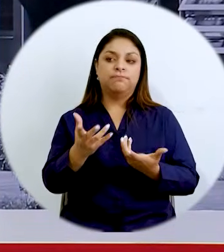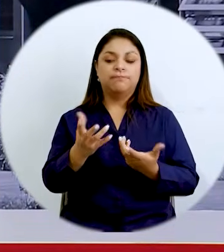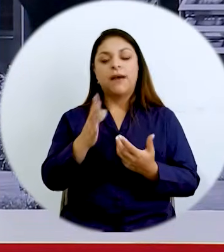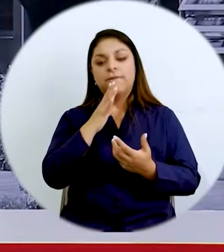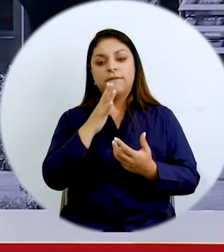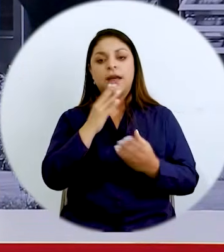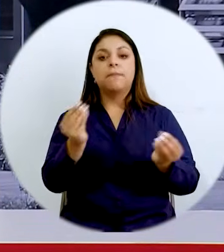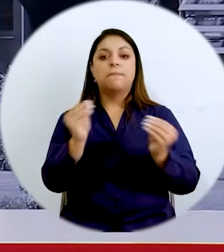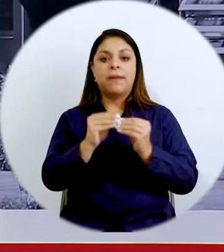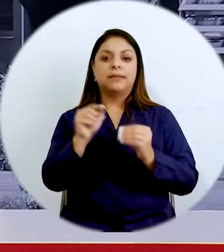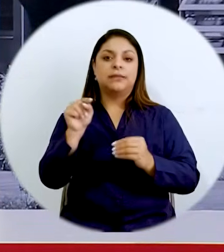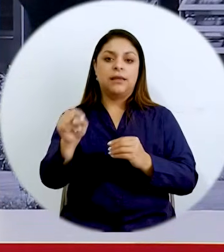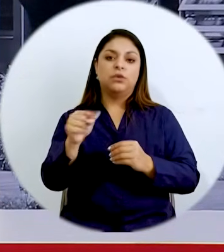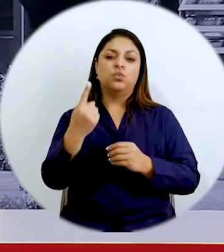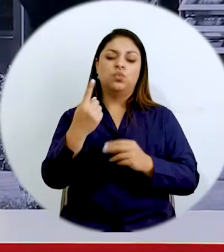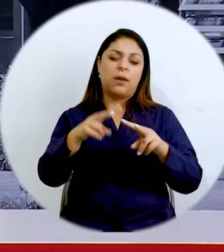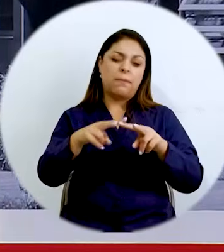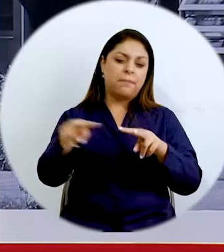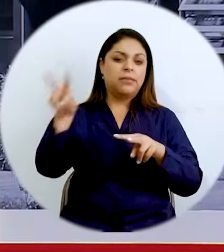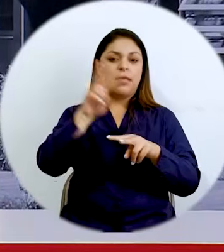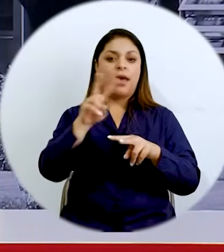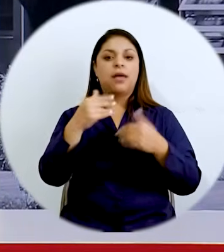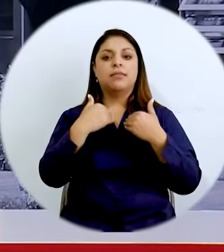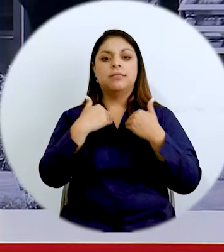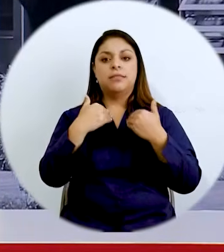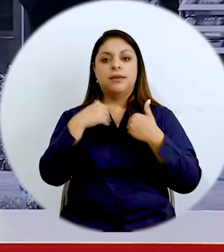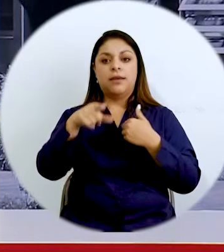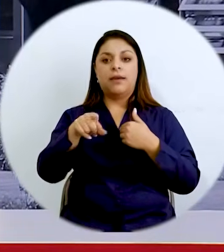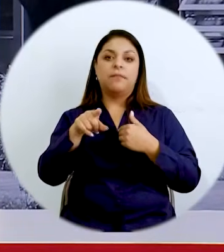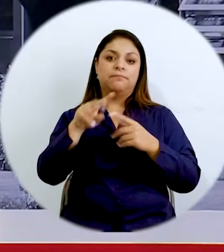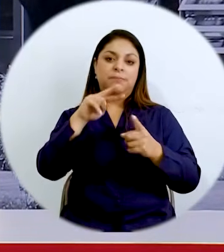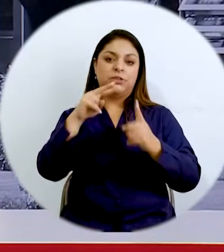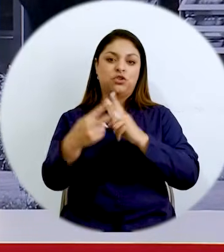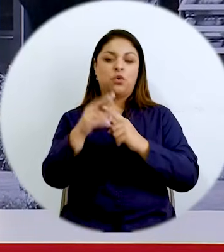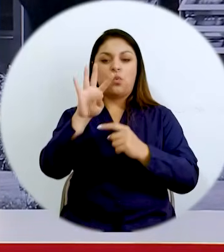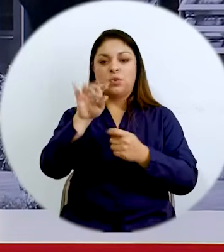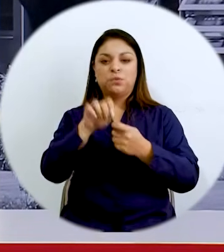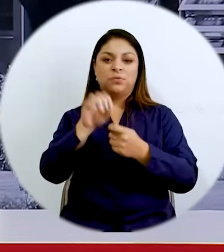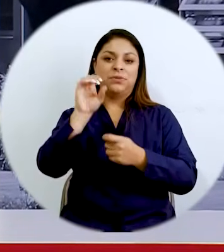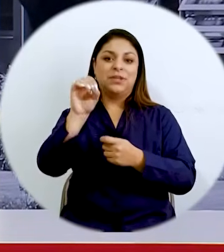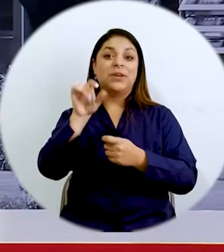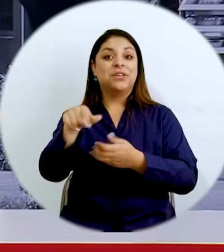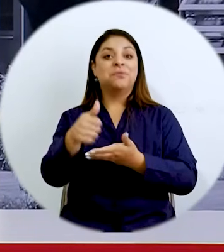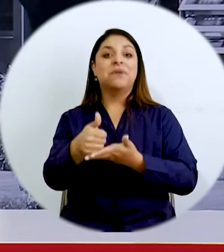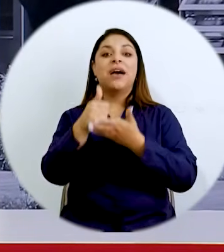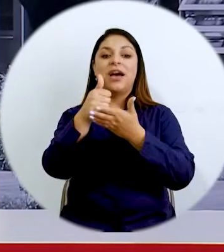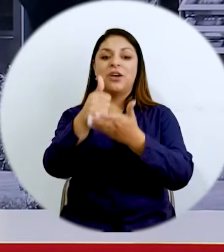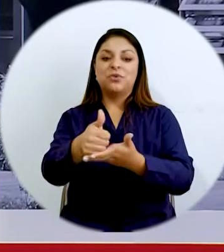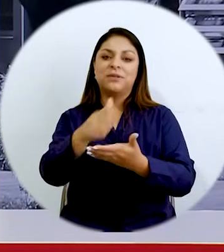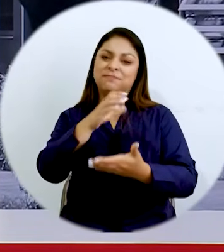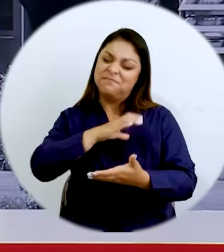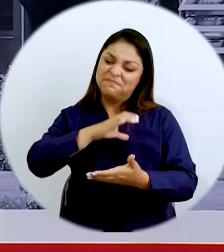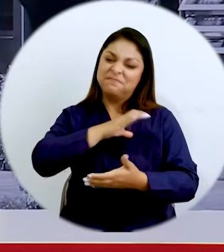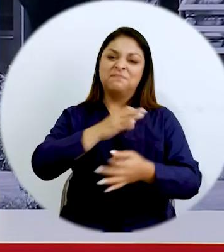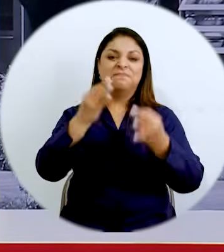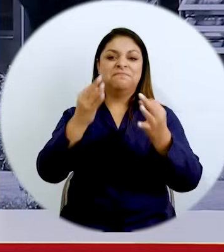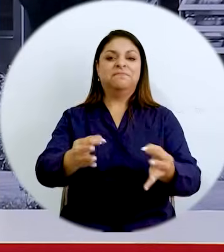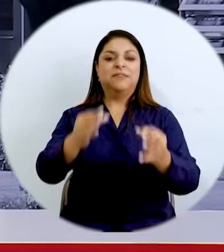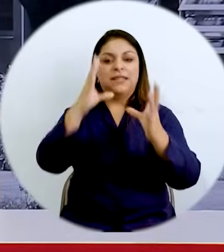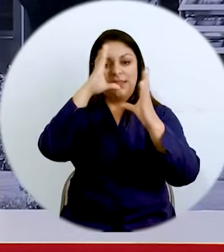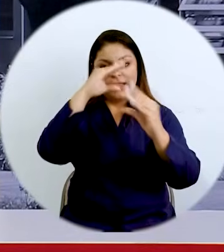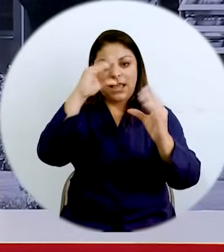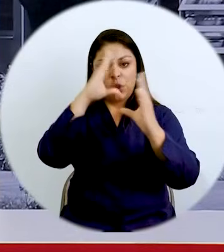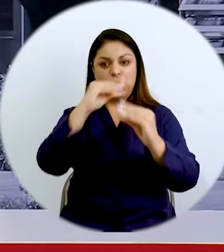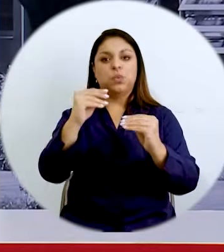va a ampliar mucho ahí, pero creo que es una de las grandes ventajas que tiene esta versión 4 y que definitivamente va a impactar en la